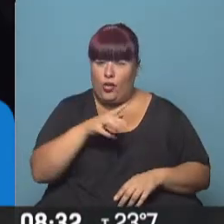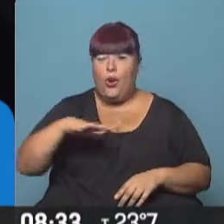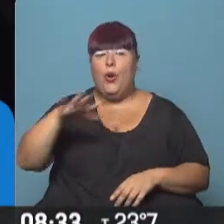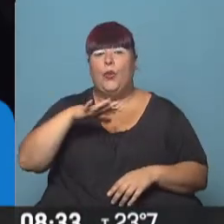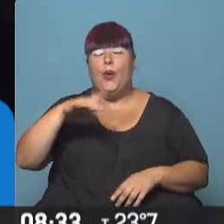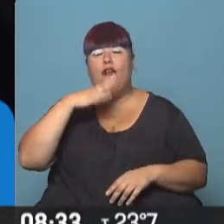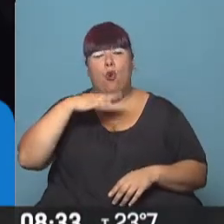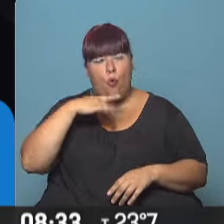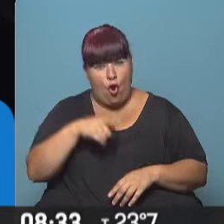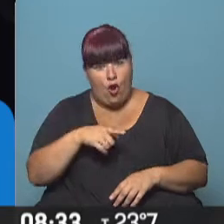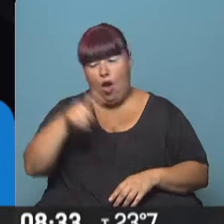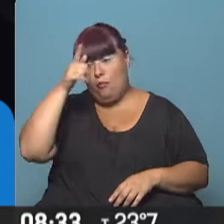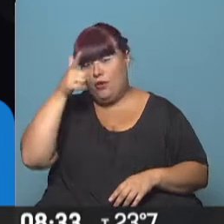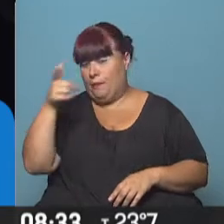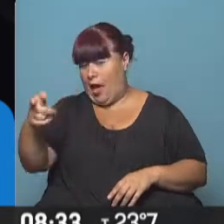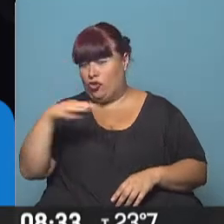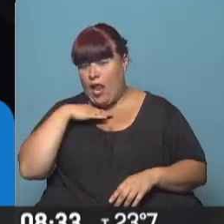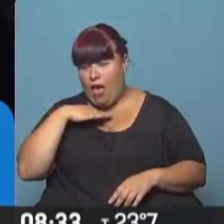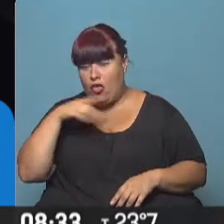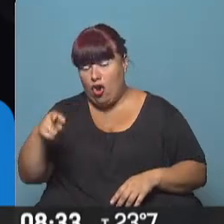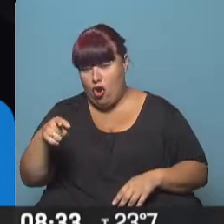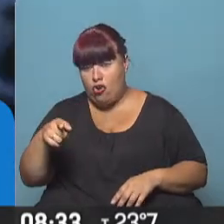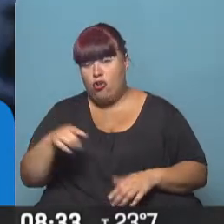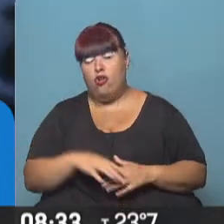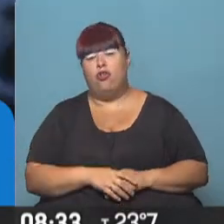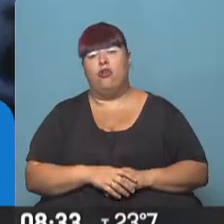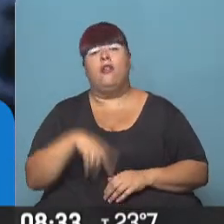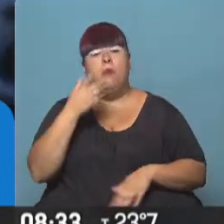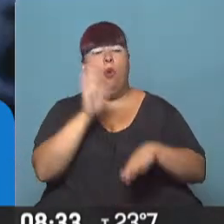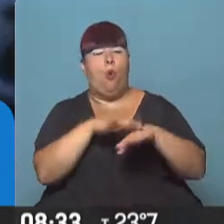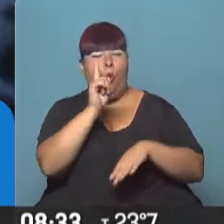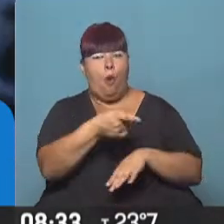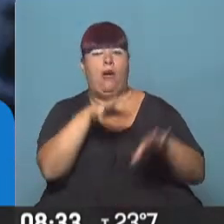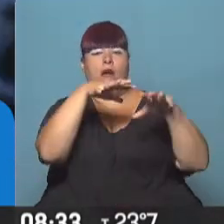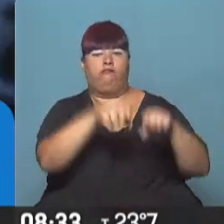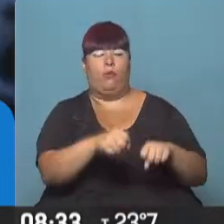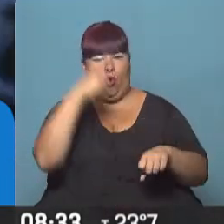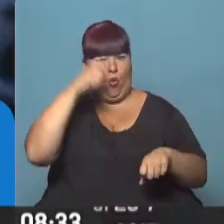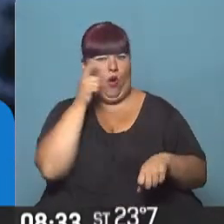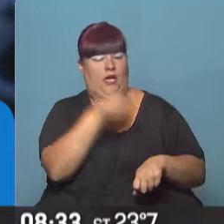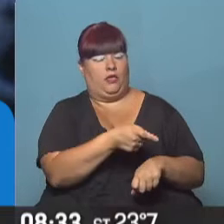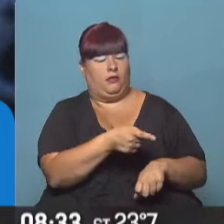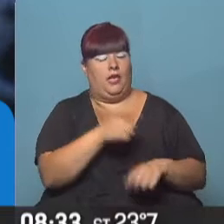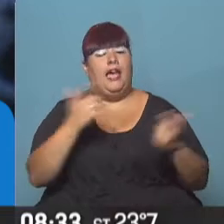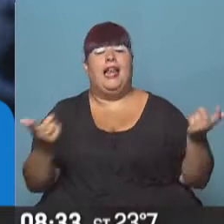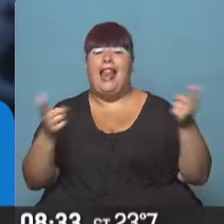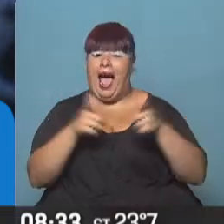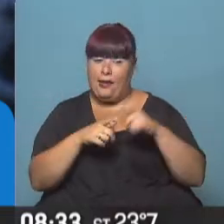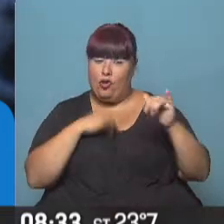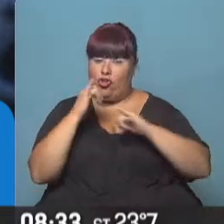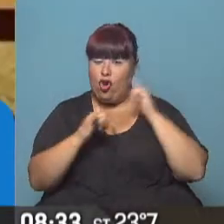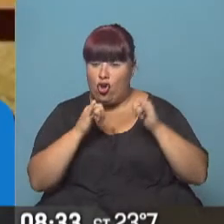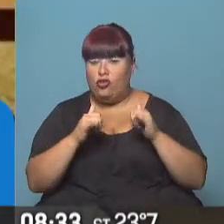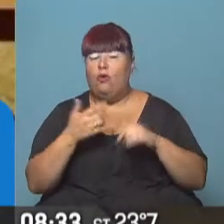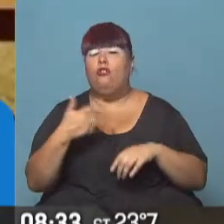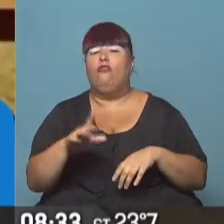barrio porteño de La Boca, y que fue este efectivo procesado y embargado por un juez. El encuentro, como les decía, se